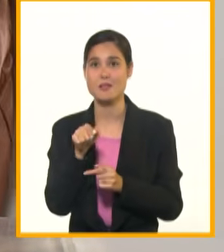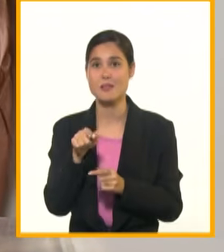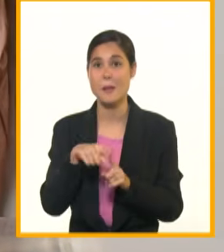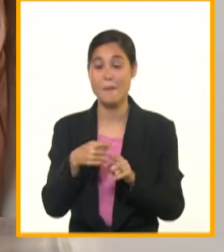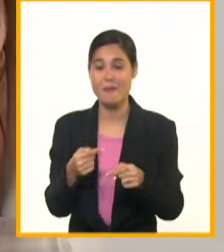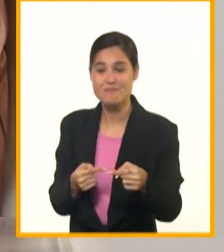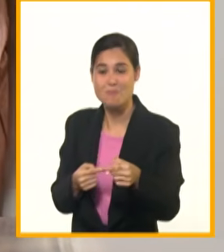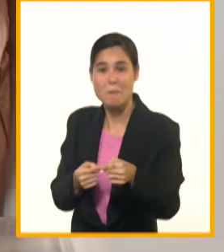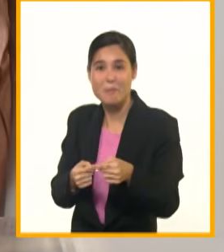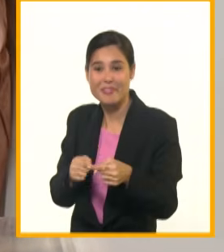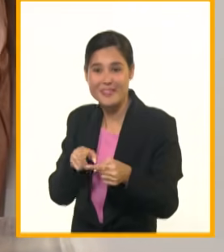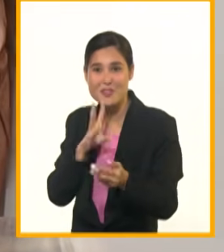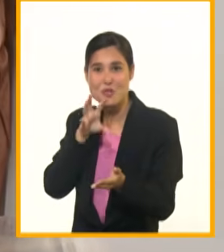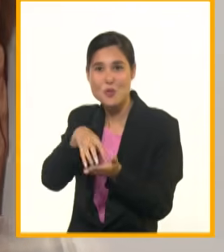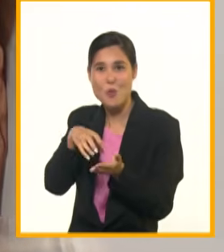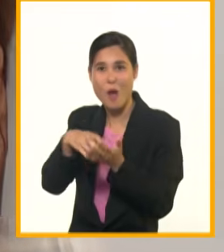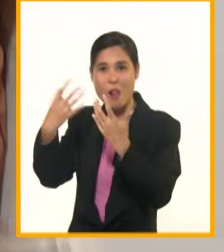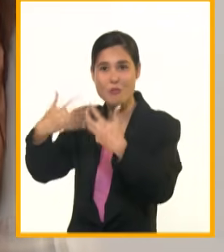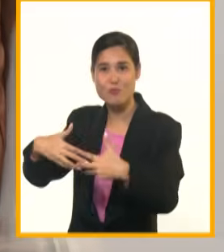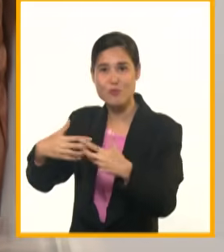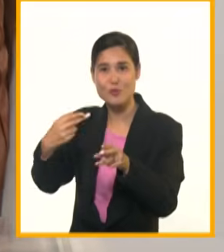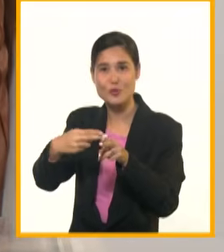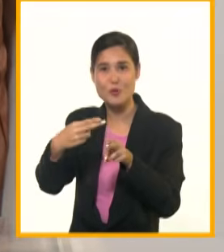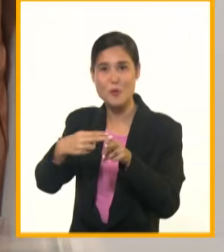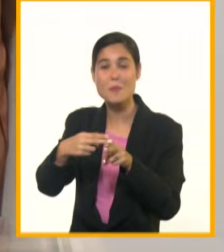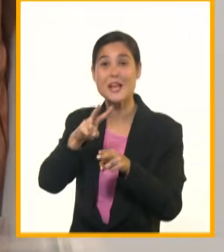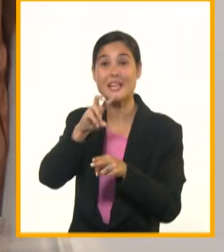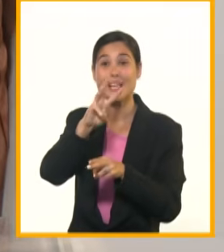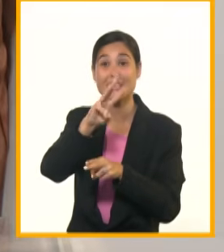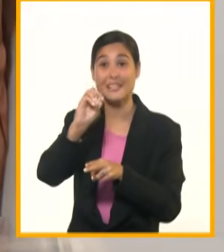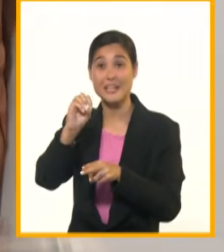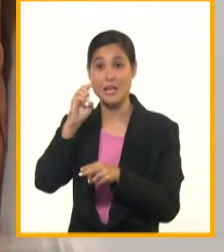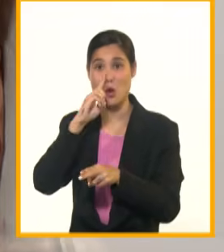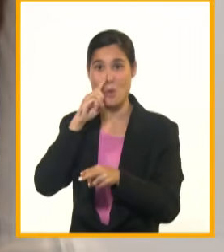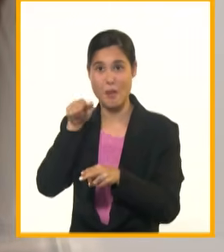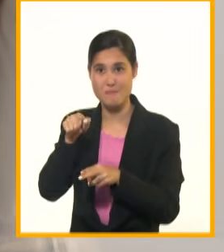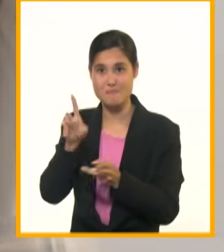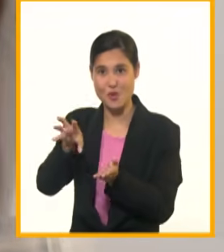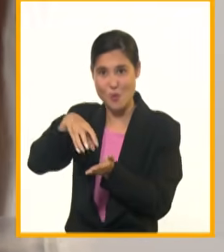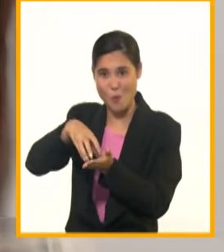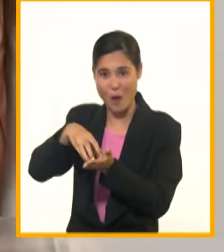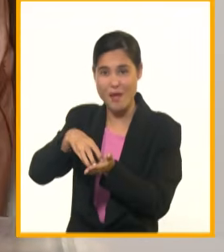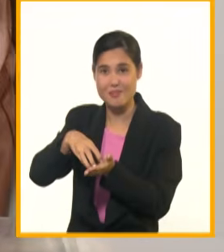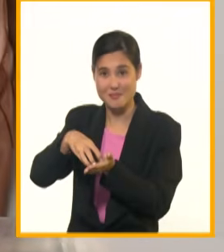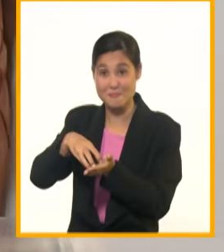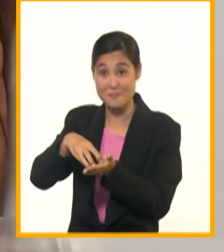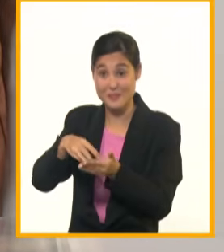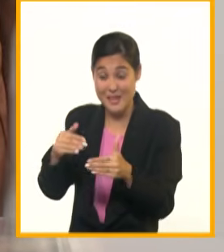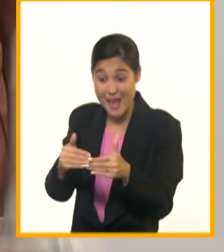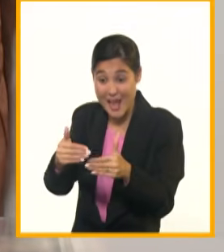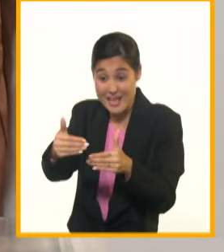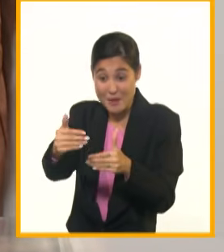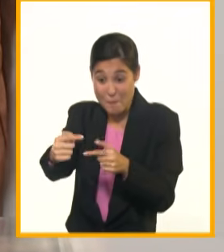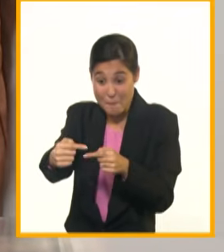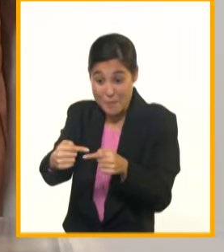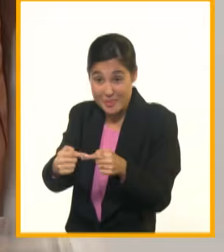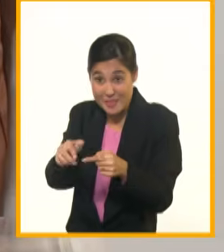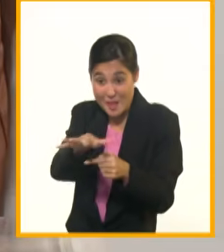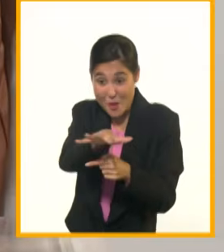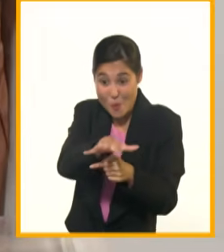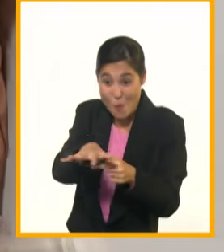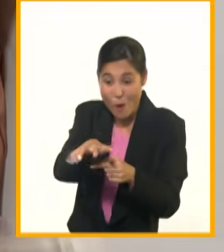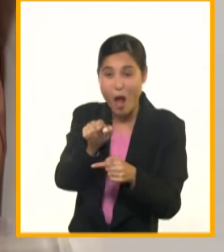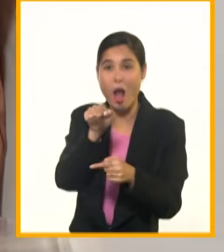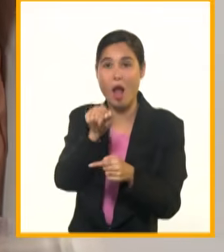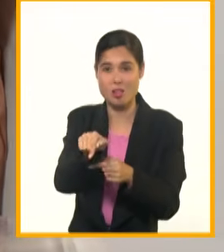central. Y estamos preparando para arrancar en enero, el 30 de noviembre, y está listo, estamos ya